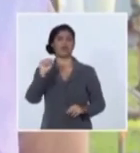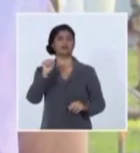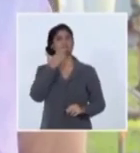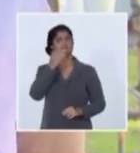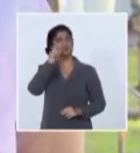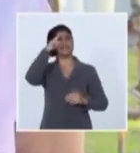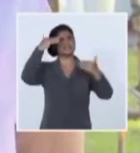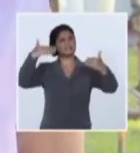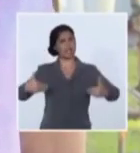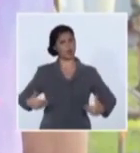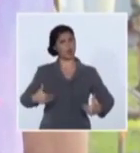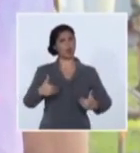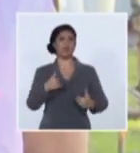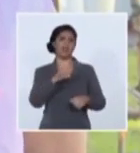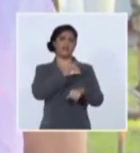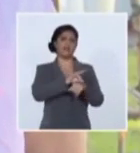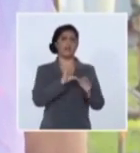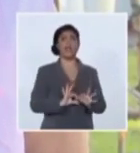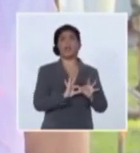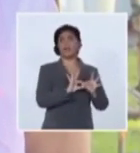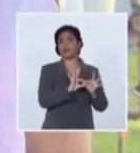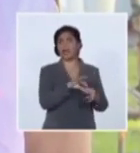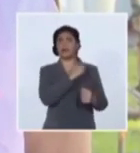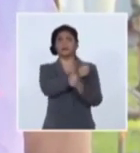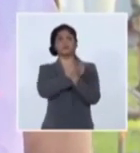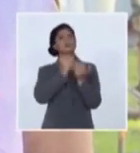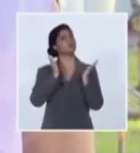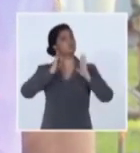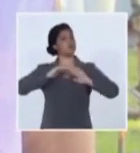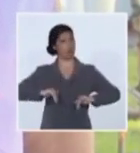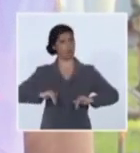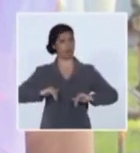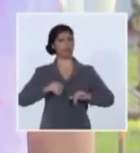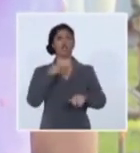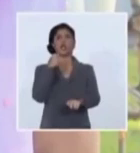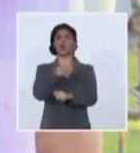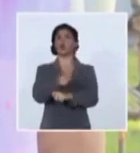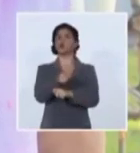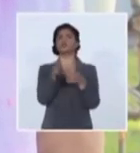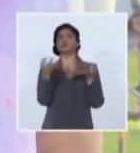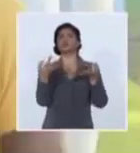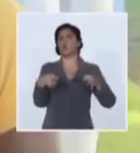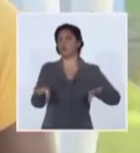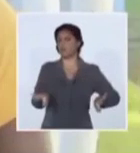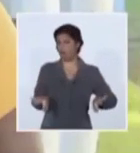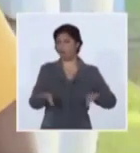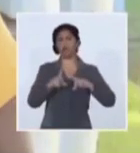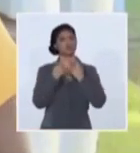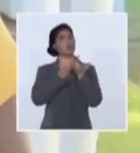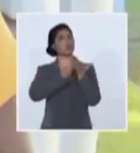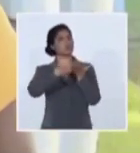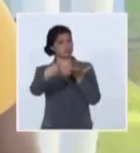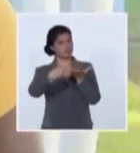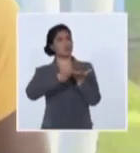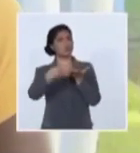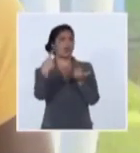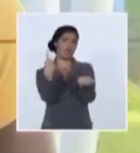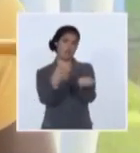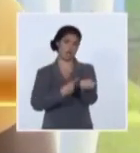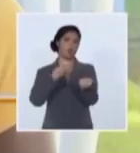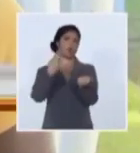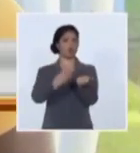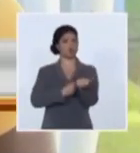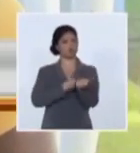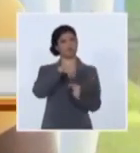y sin poder hacer un curso escolar normal vamos a tener un curso completo con todas sus semanas correspondiente Bueno yo me siento muy